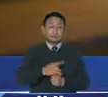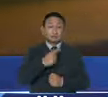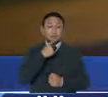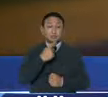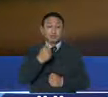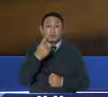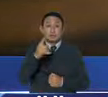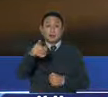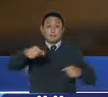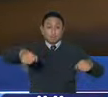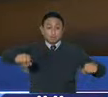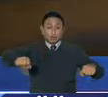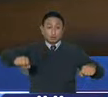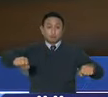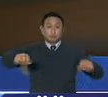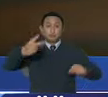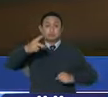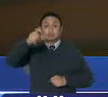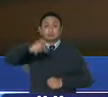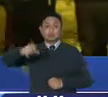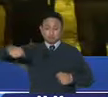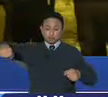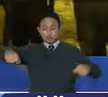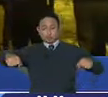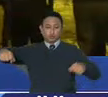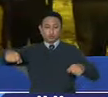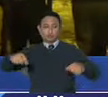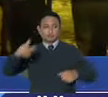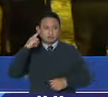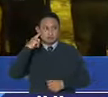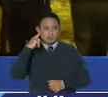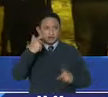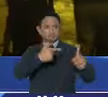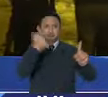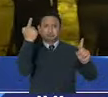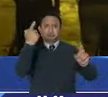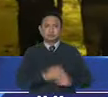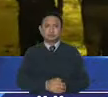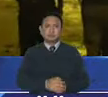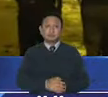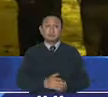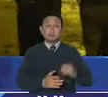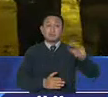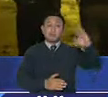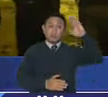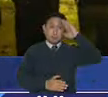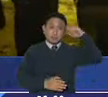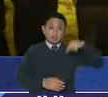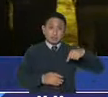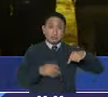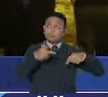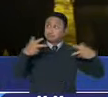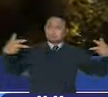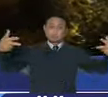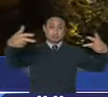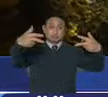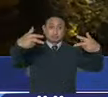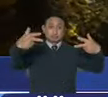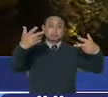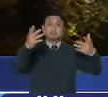a una motocicleta con dos ocupantes y escucharon un disparo. En el sector, la policía no encontró cámaras de seguridad.